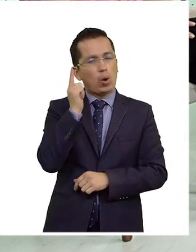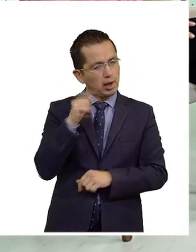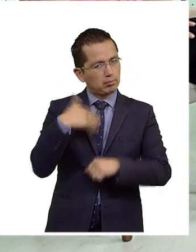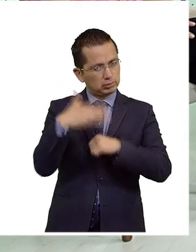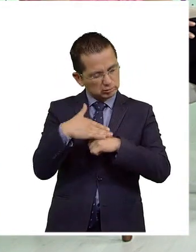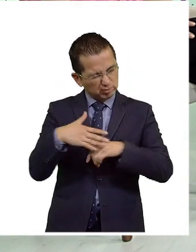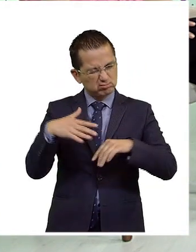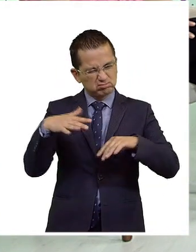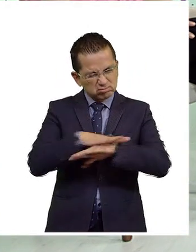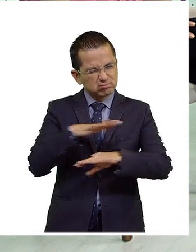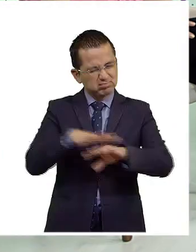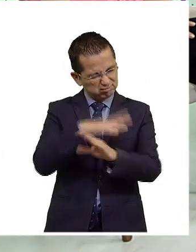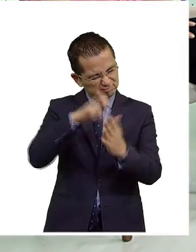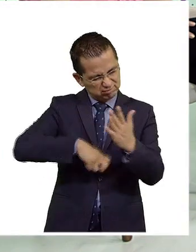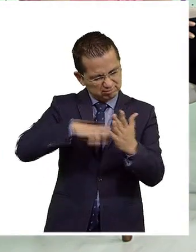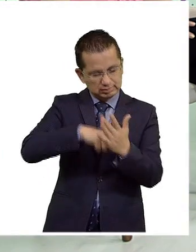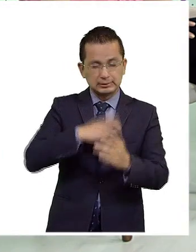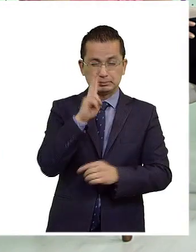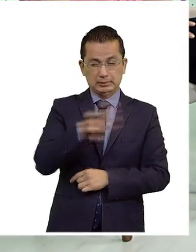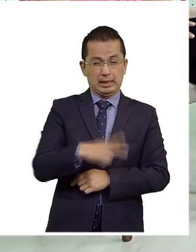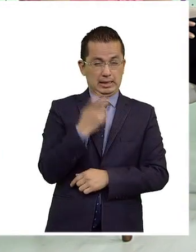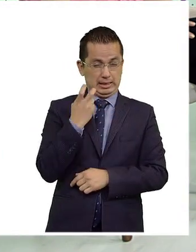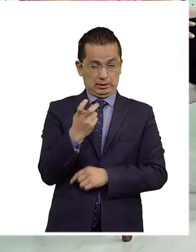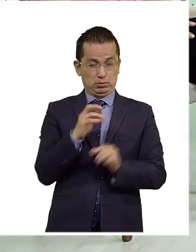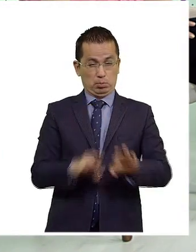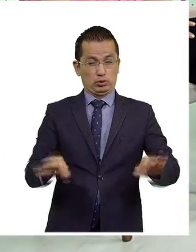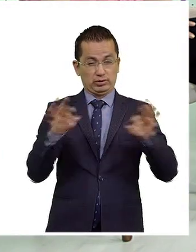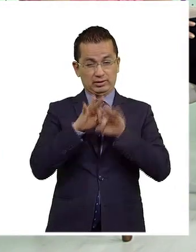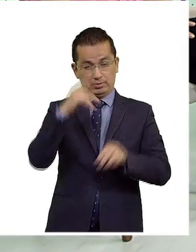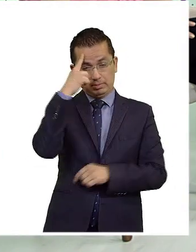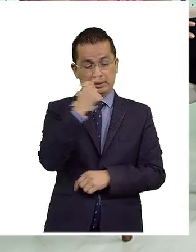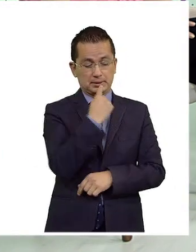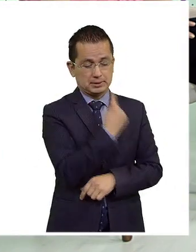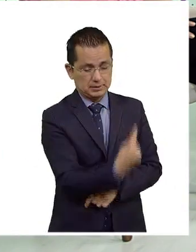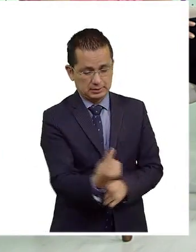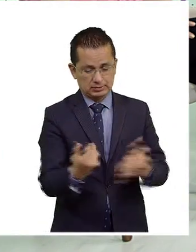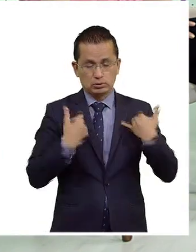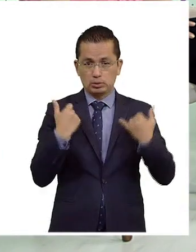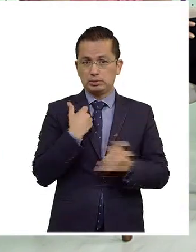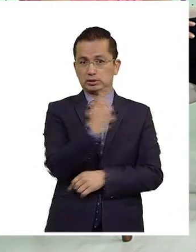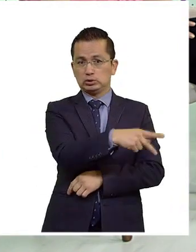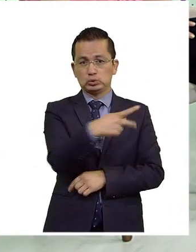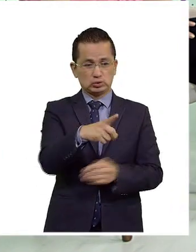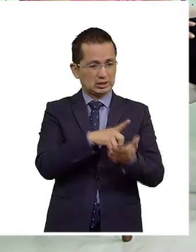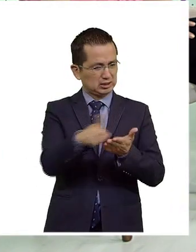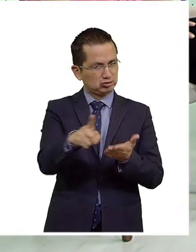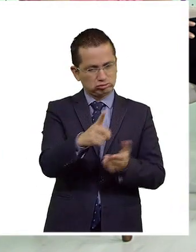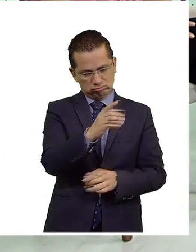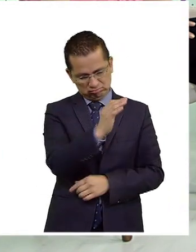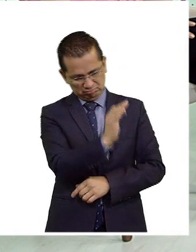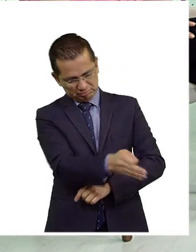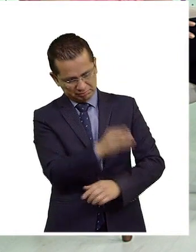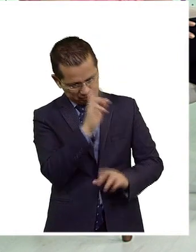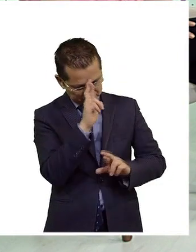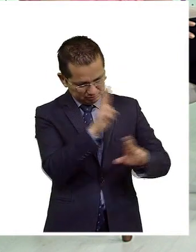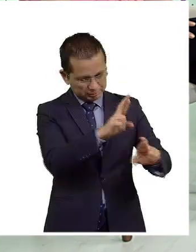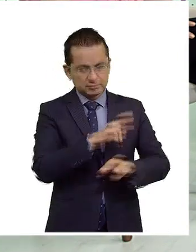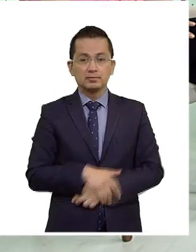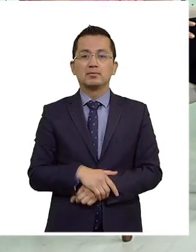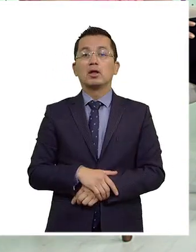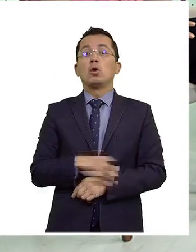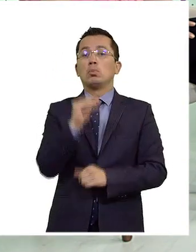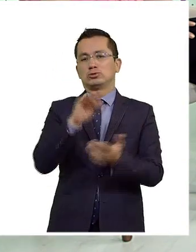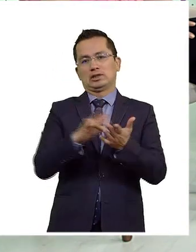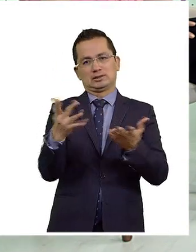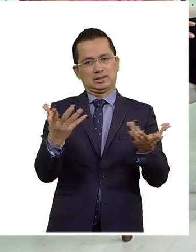que es tan importante para reconocer los derechos de los niños, niñas y adolescentes en esta ciudad. Y pues les agradezco muchísimo que me hayan